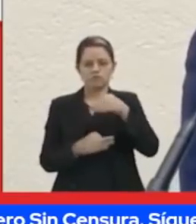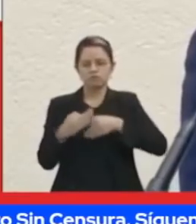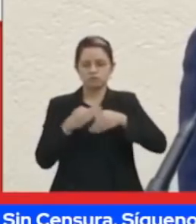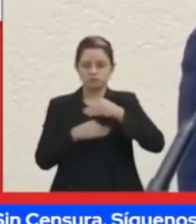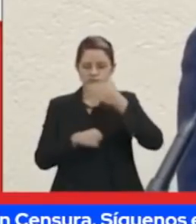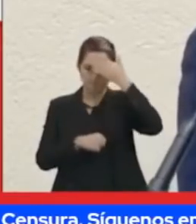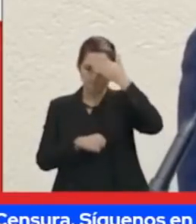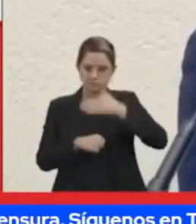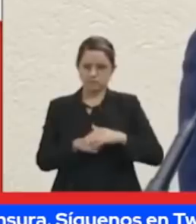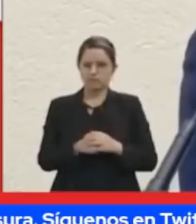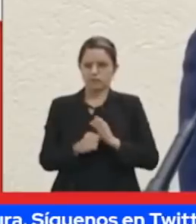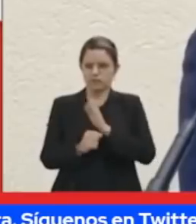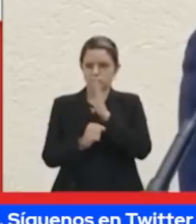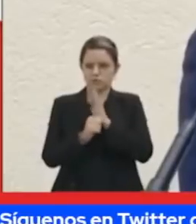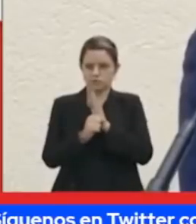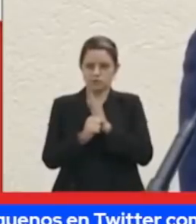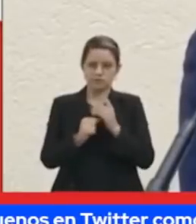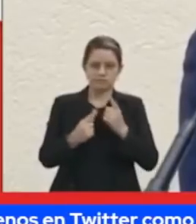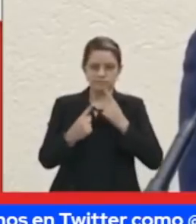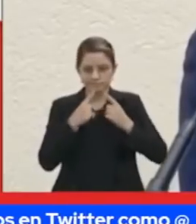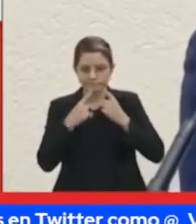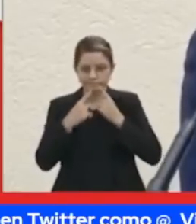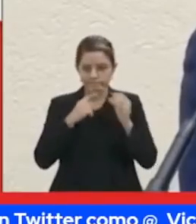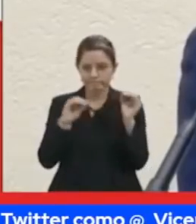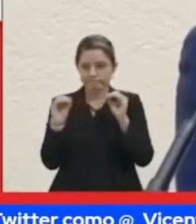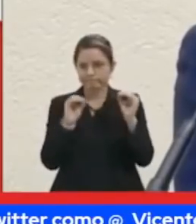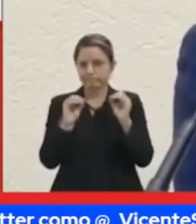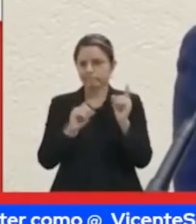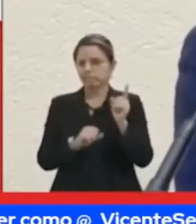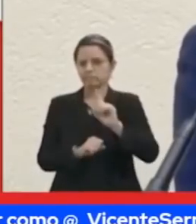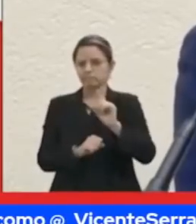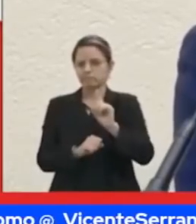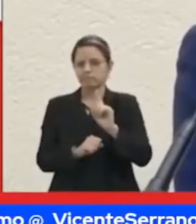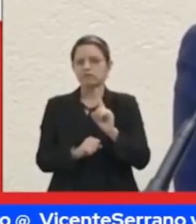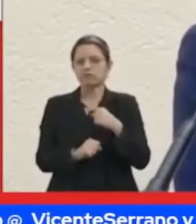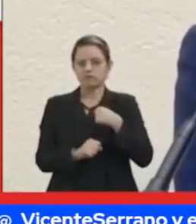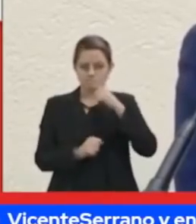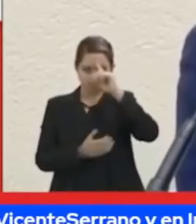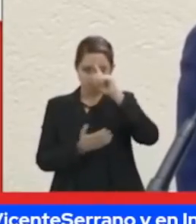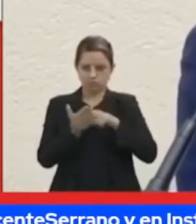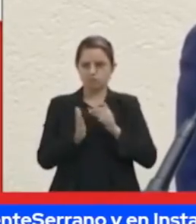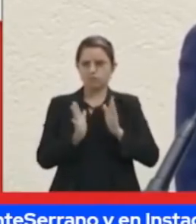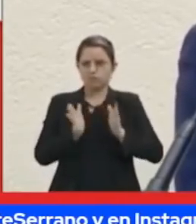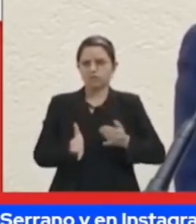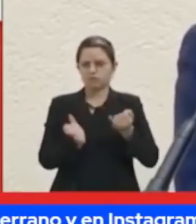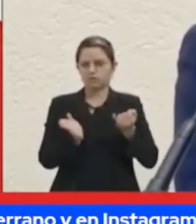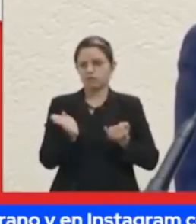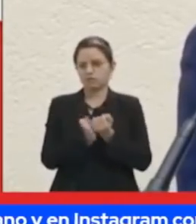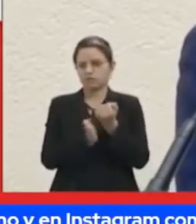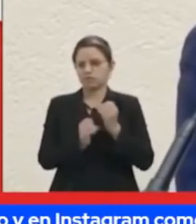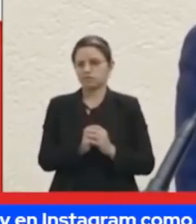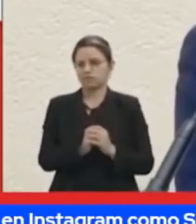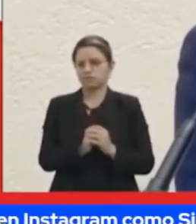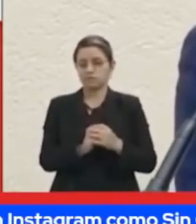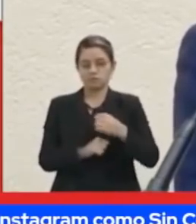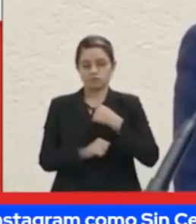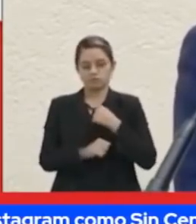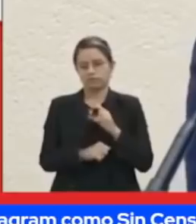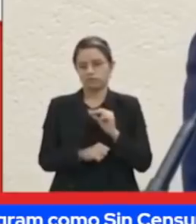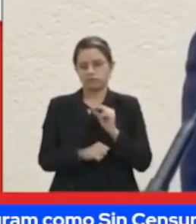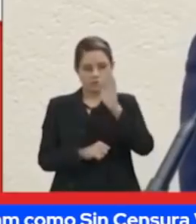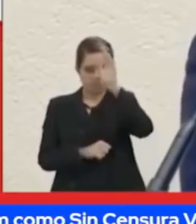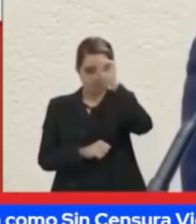me interesa mientras ahora en este espacio en una polémica creo que hay decisiones que se han tomado decisiones con las que por supuesto no estoy de acuerdo